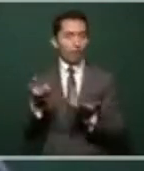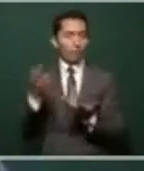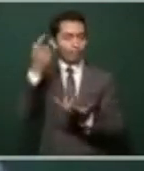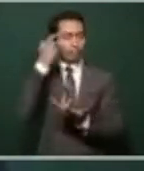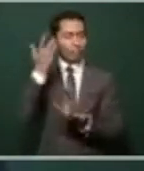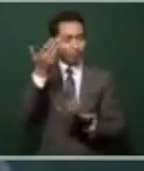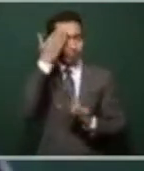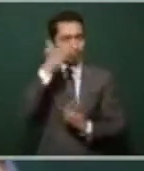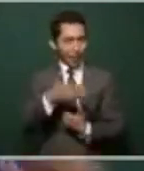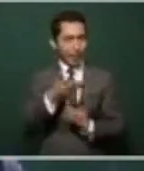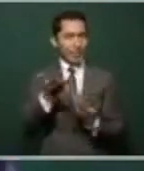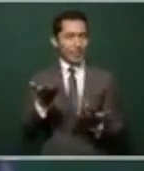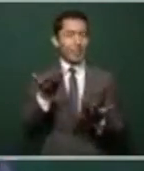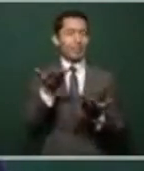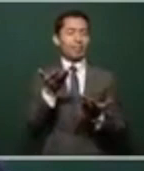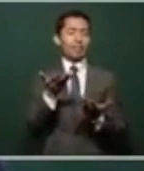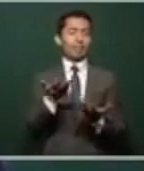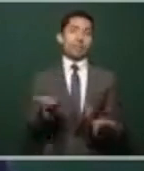Entonces, ahora,